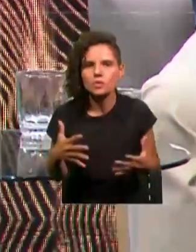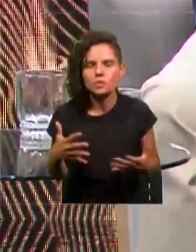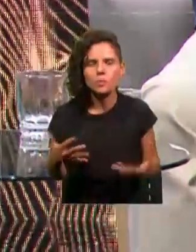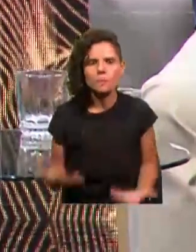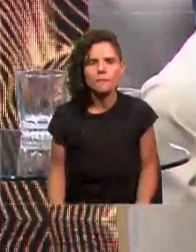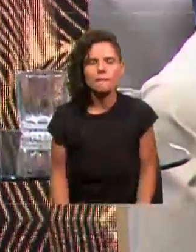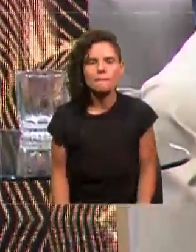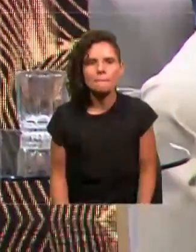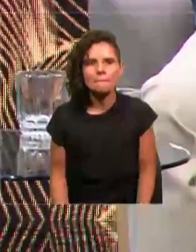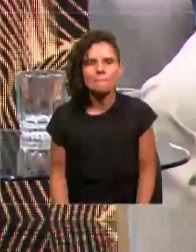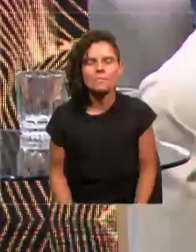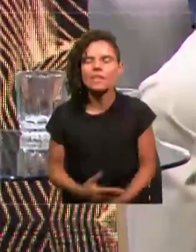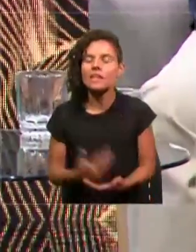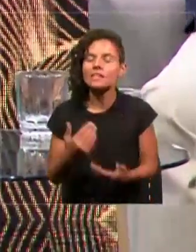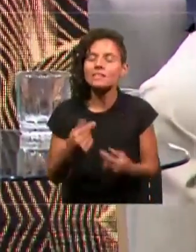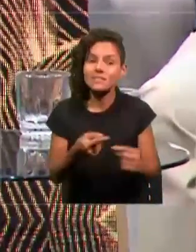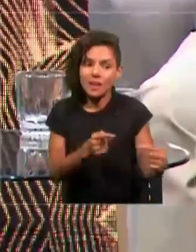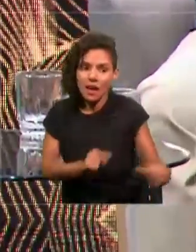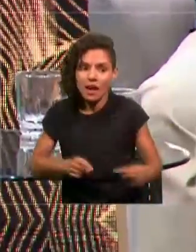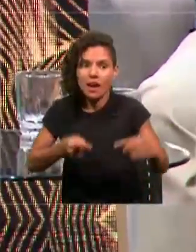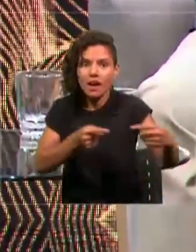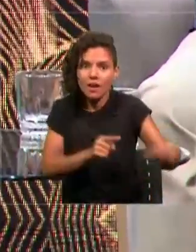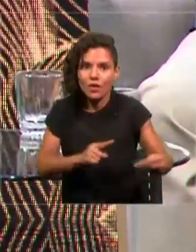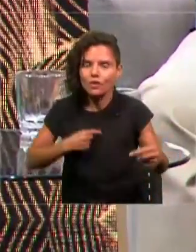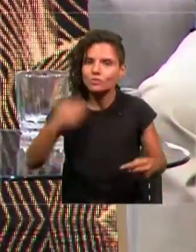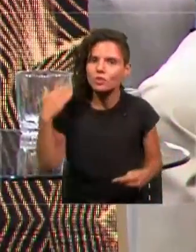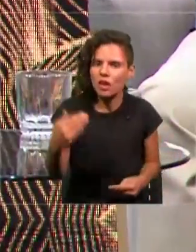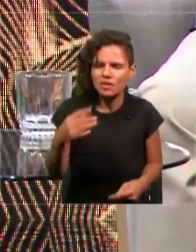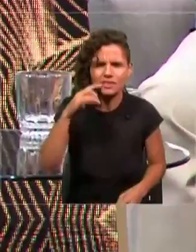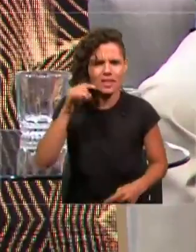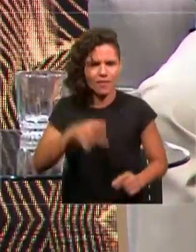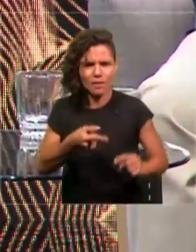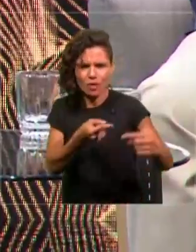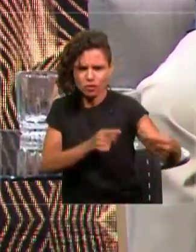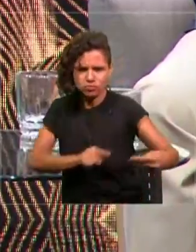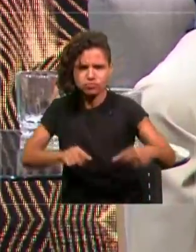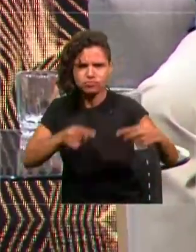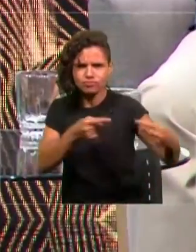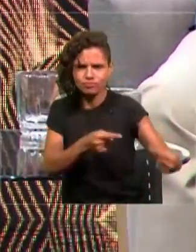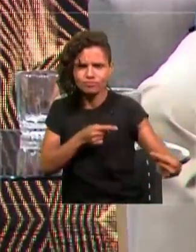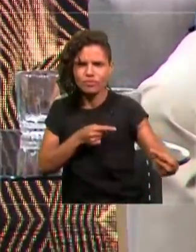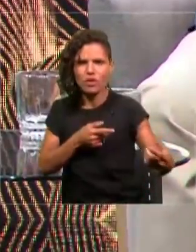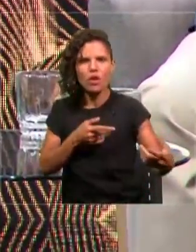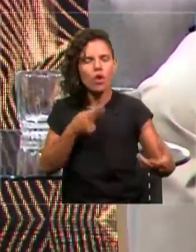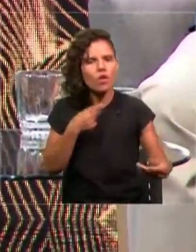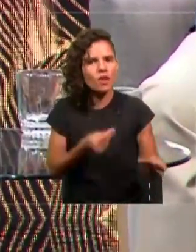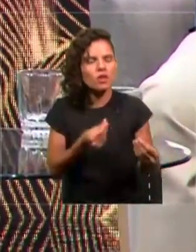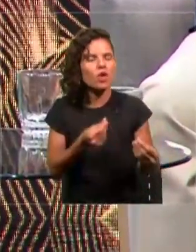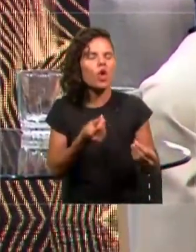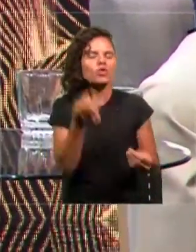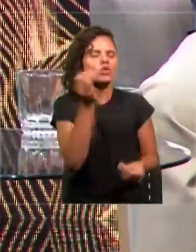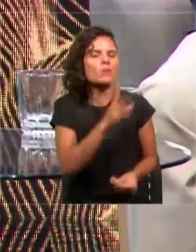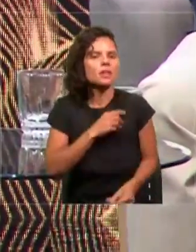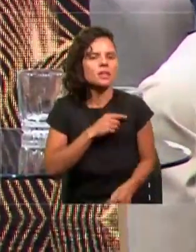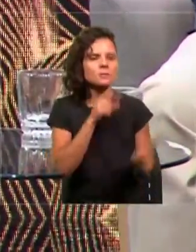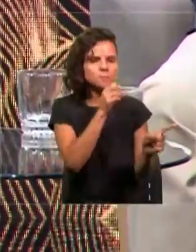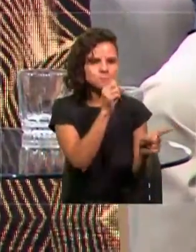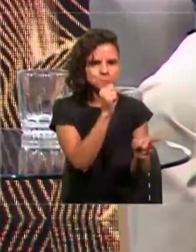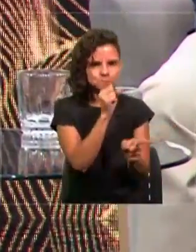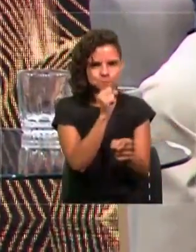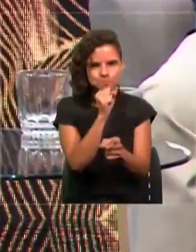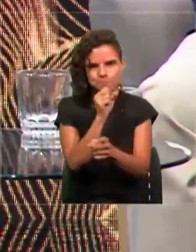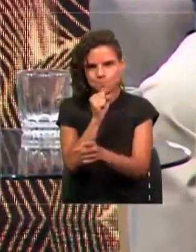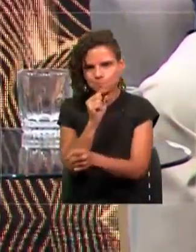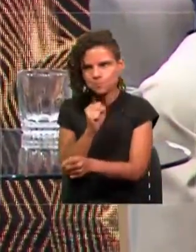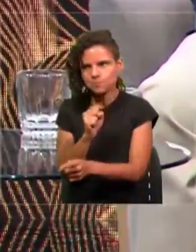la importancia del diálogo y si sabemos realmente dialogar y si sabemos valorar o si no toleramos nomás. Tolerar es una